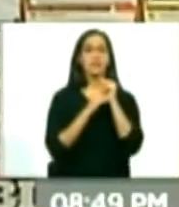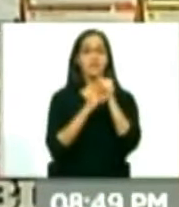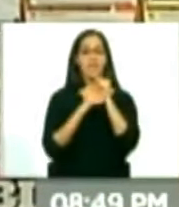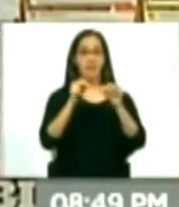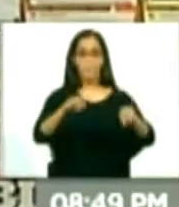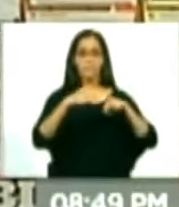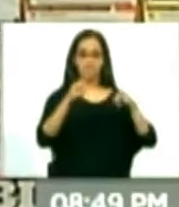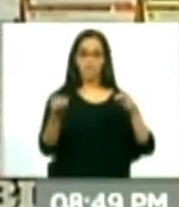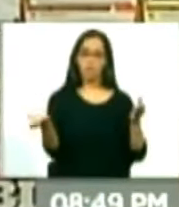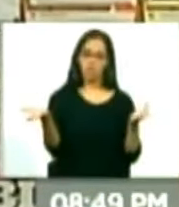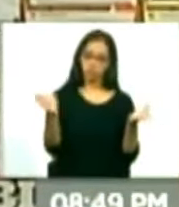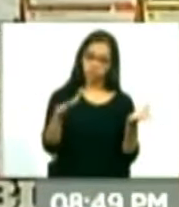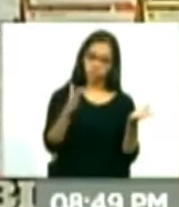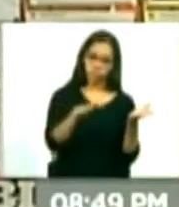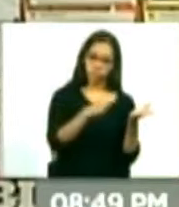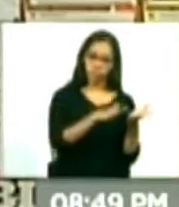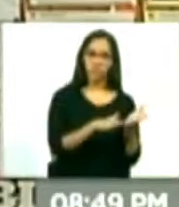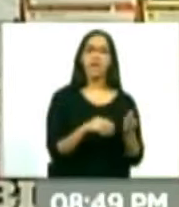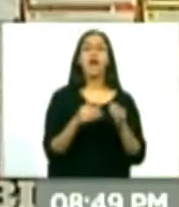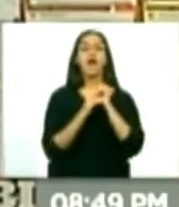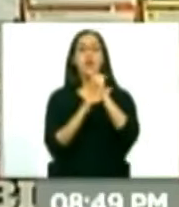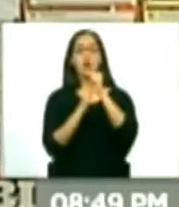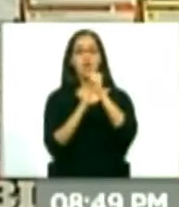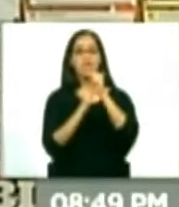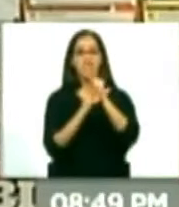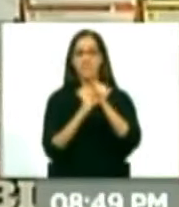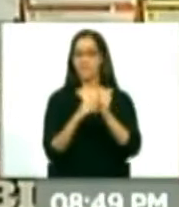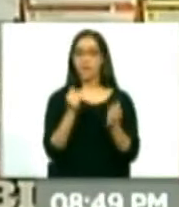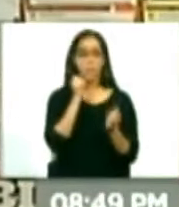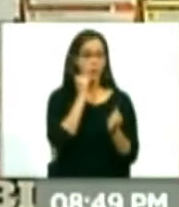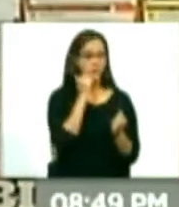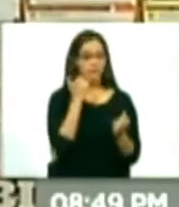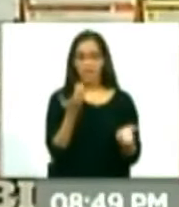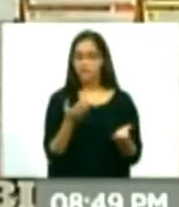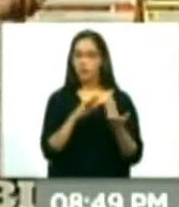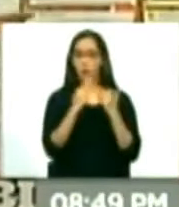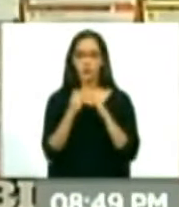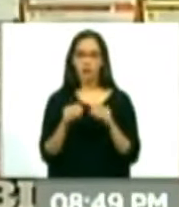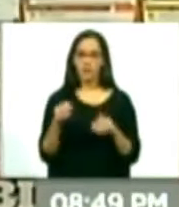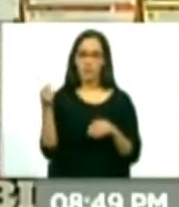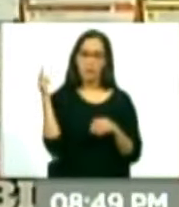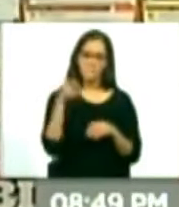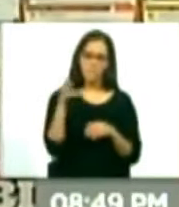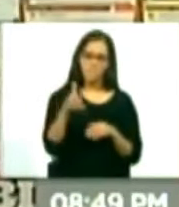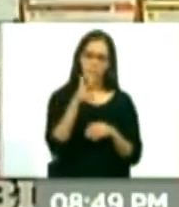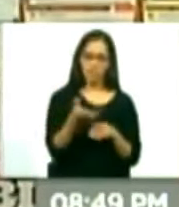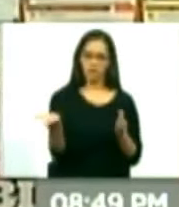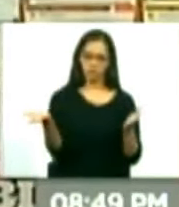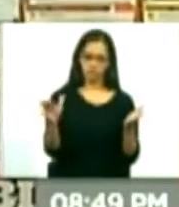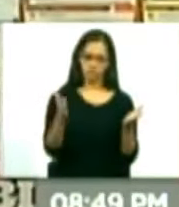quitarse de encima, a los líderes sindicales, a los líderes comunales. Los mandan a asesinar con sus socios